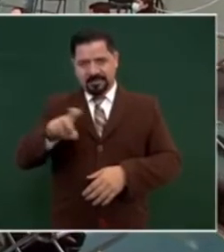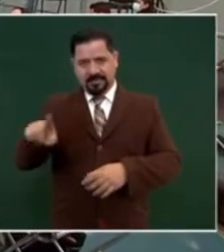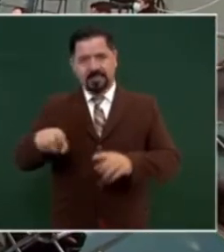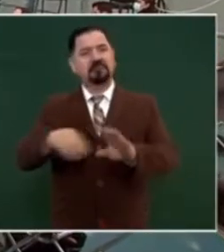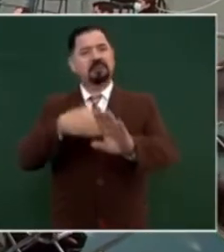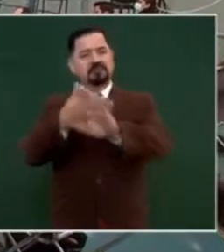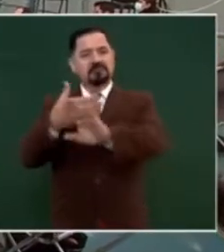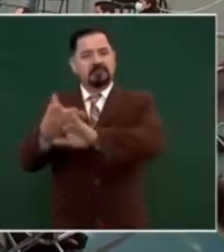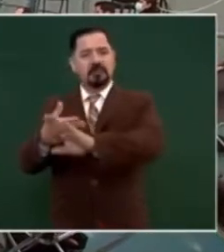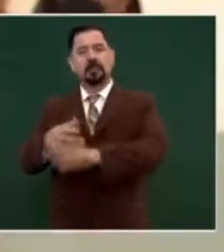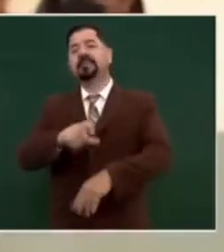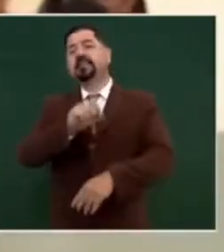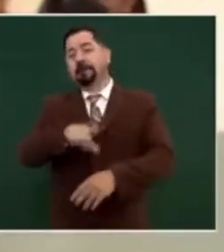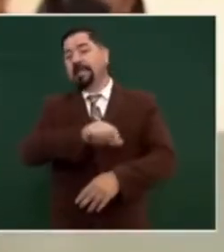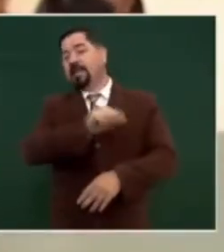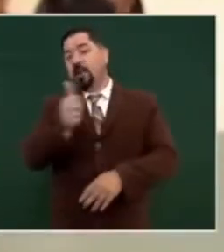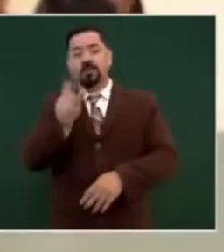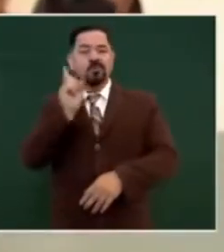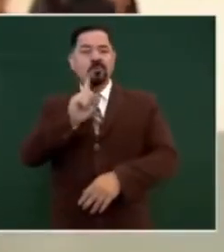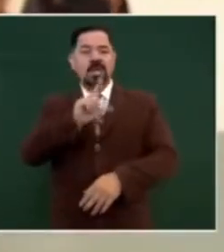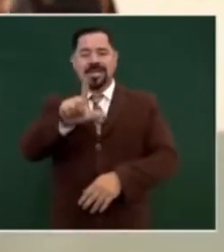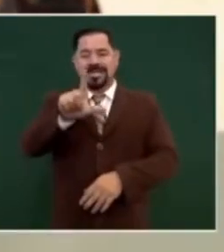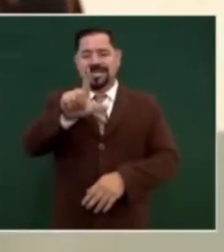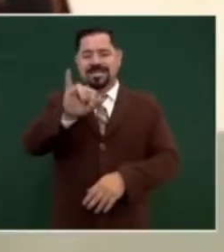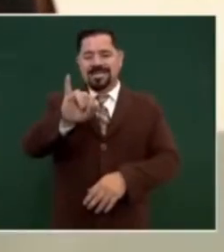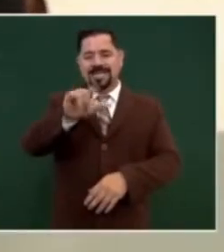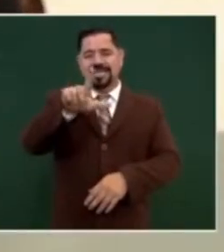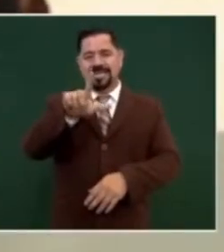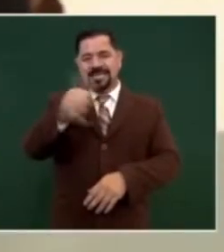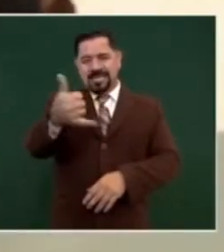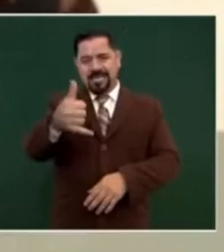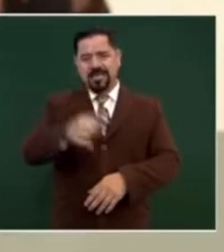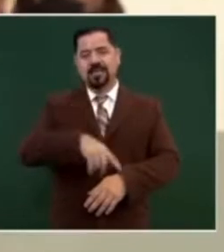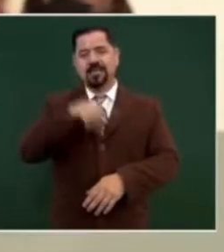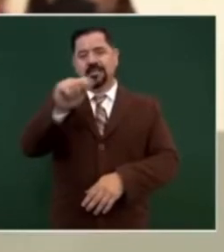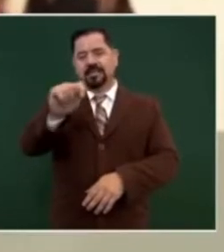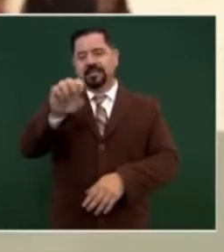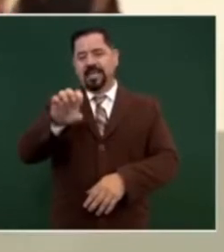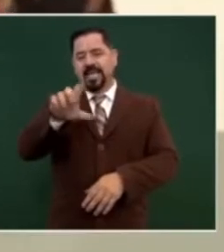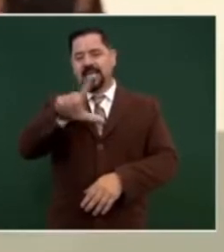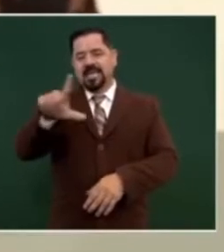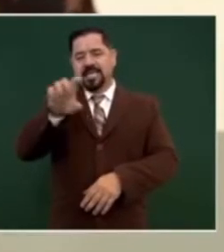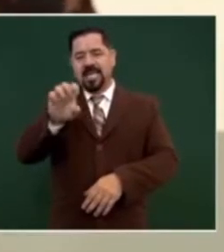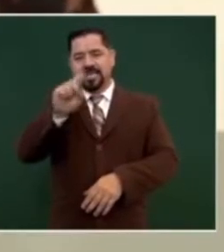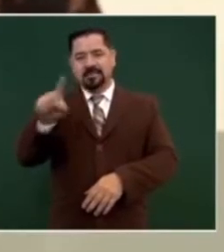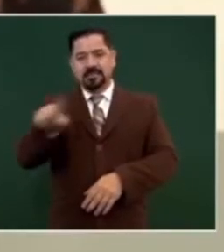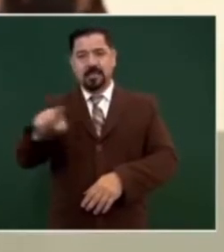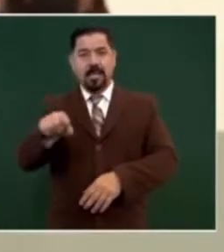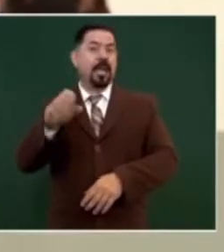élite que es por la que usted y el propio gobernador hicieron campaña